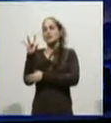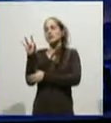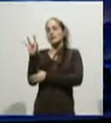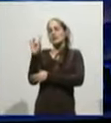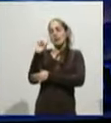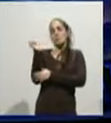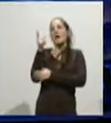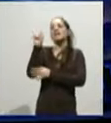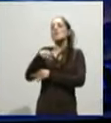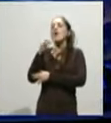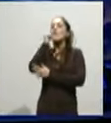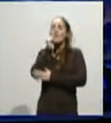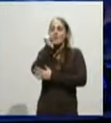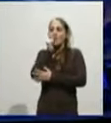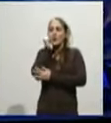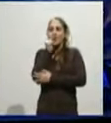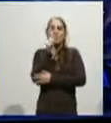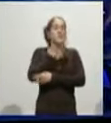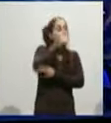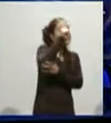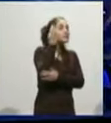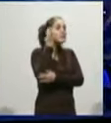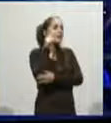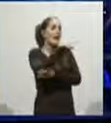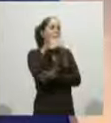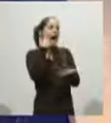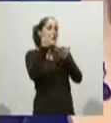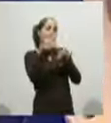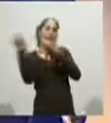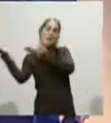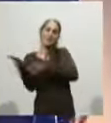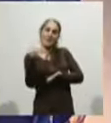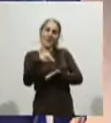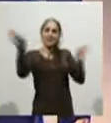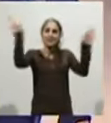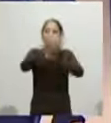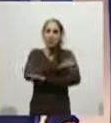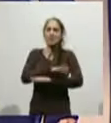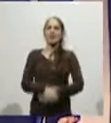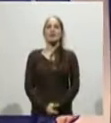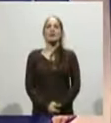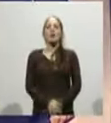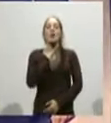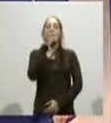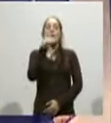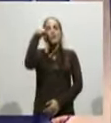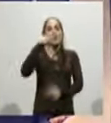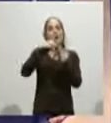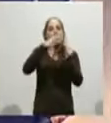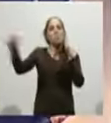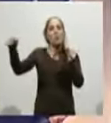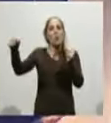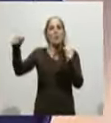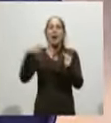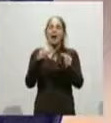las frutas. Sí. Señoras y señores, va a ser nuestra artista invitada esta noche, porque en esta noche la pluma tiene su peso,